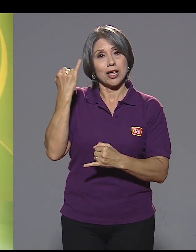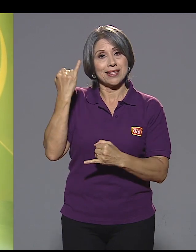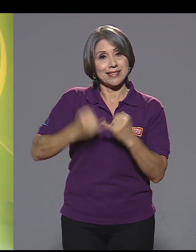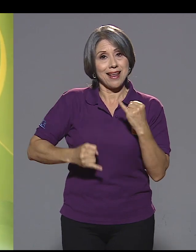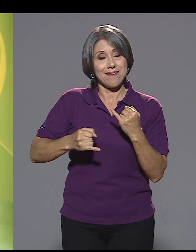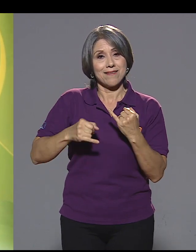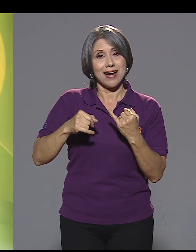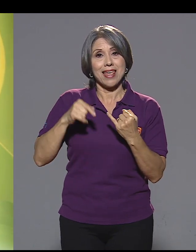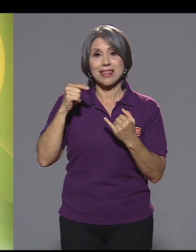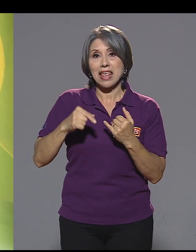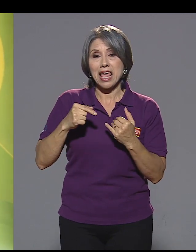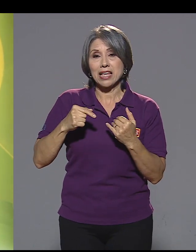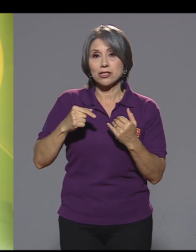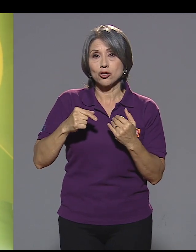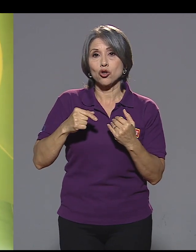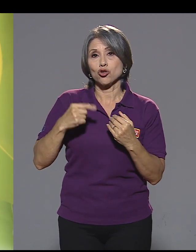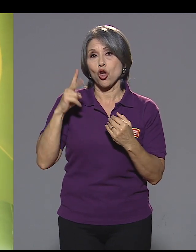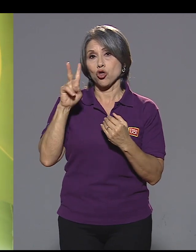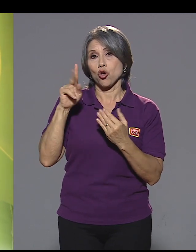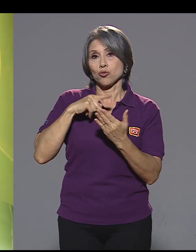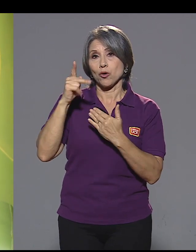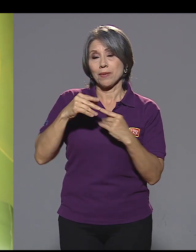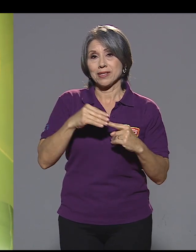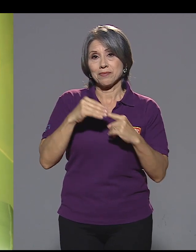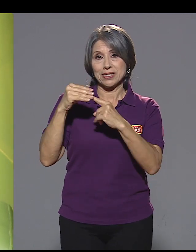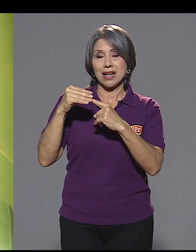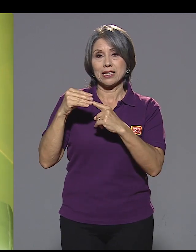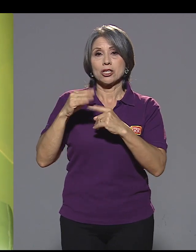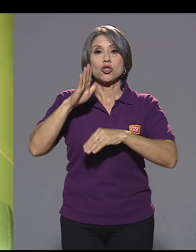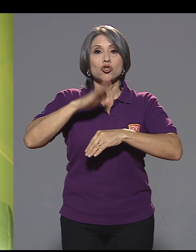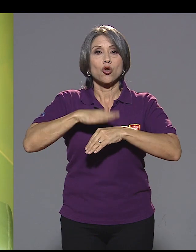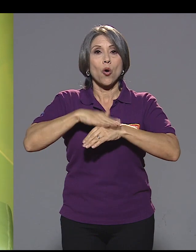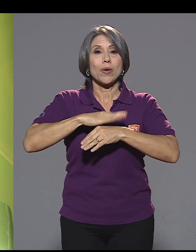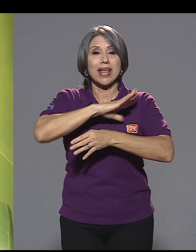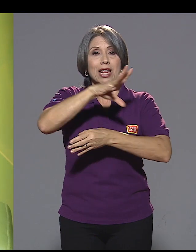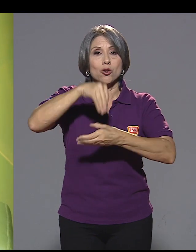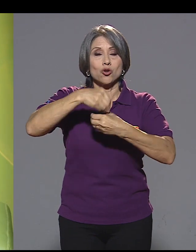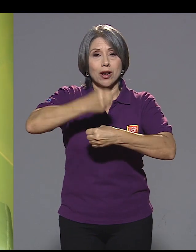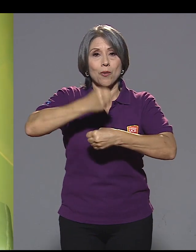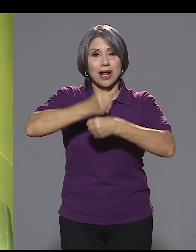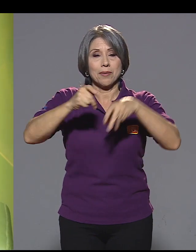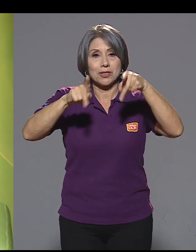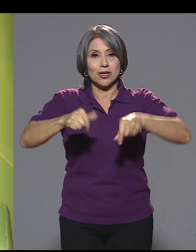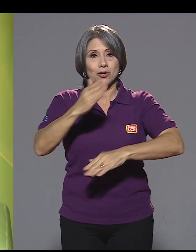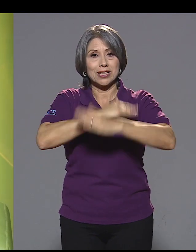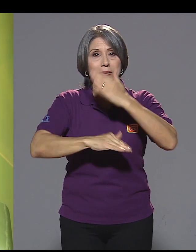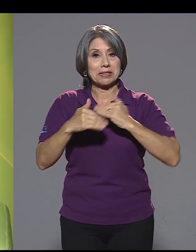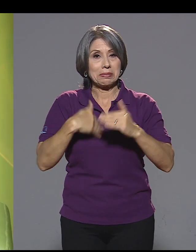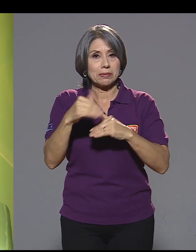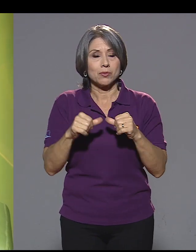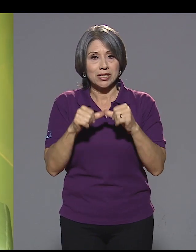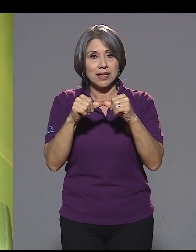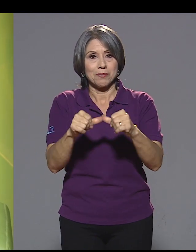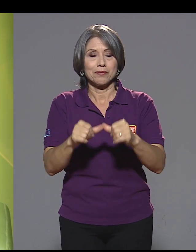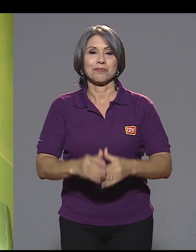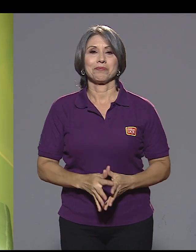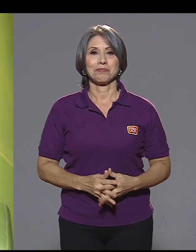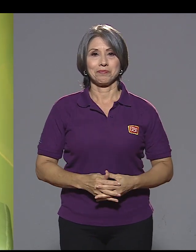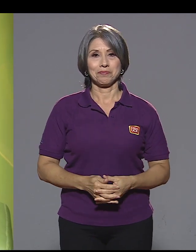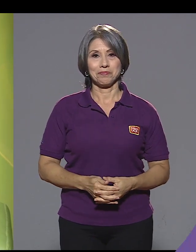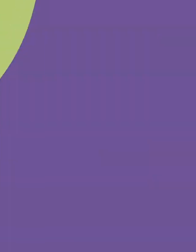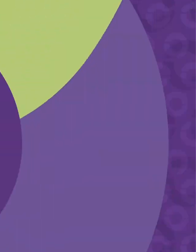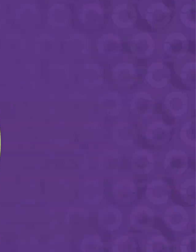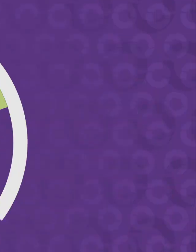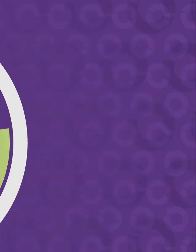el cierre de esta serie de 2 especiales sobre inclusión laboral de personas con discapacidad. Ya volvemos